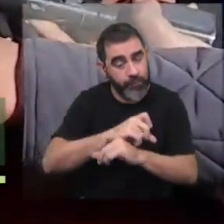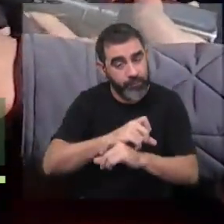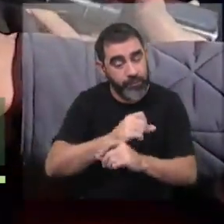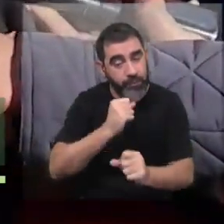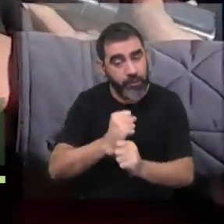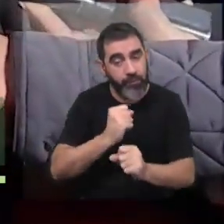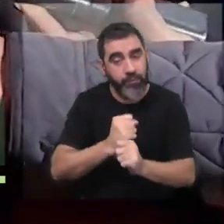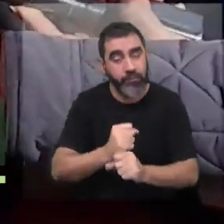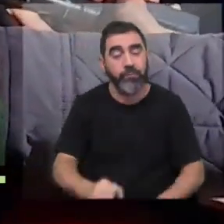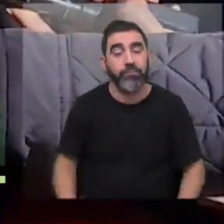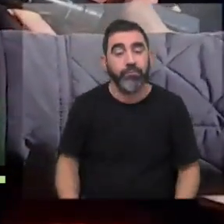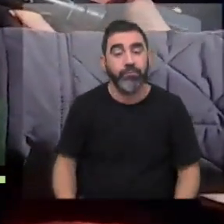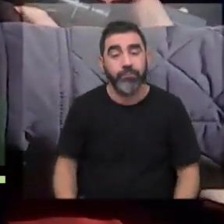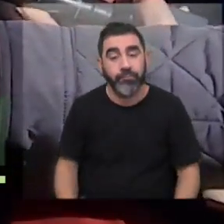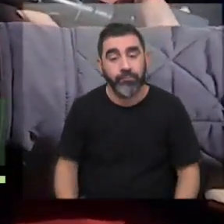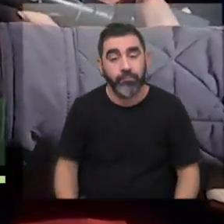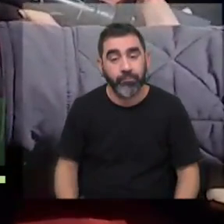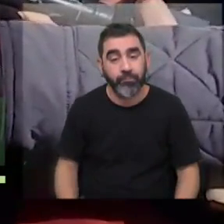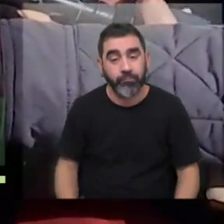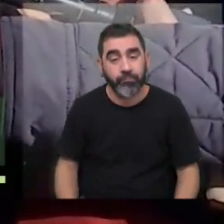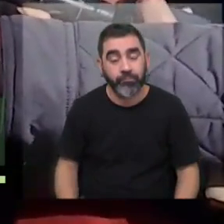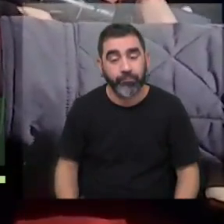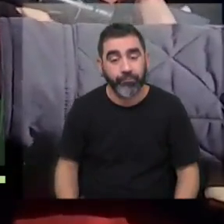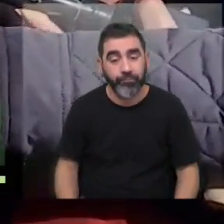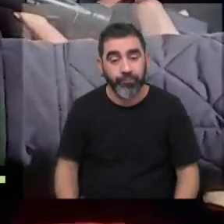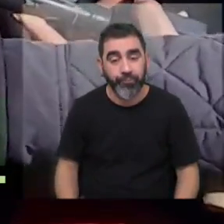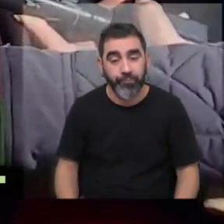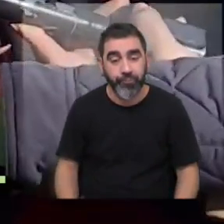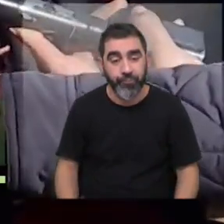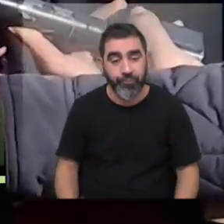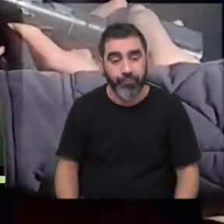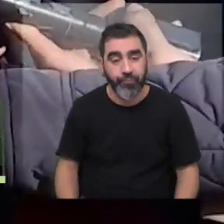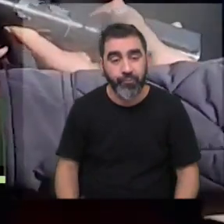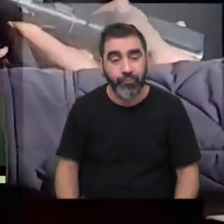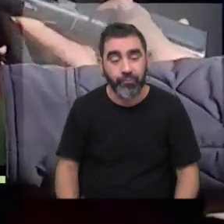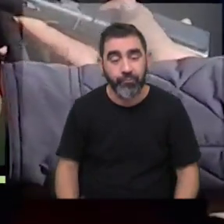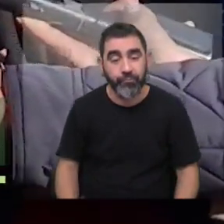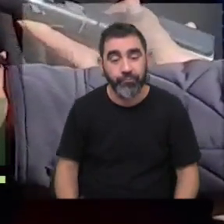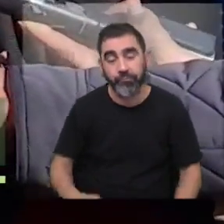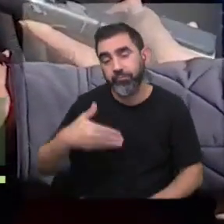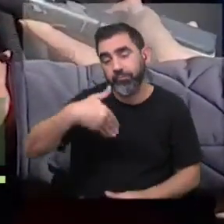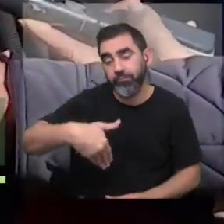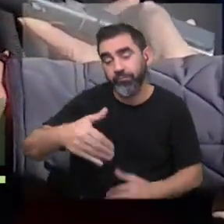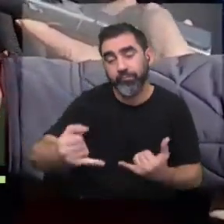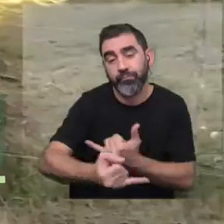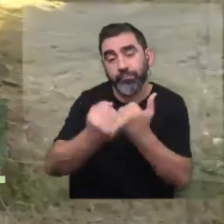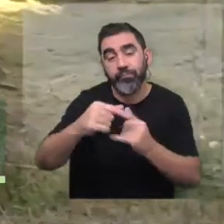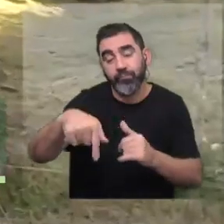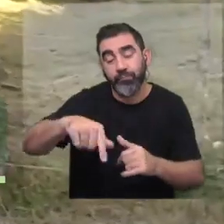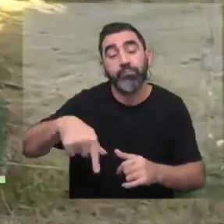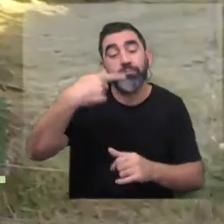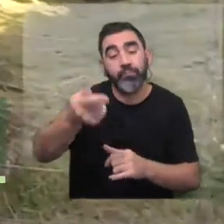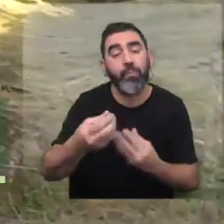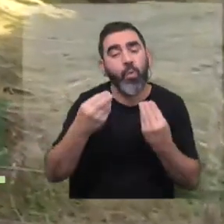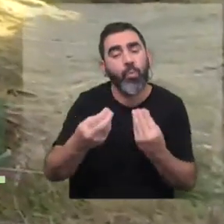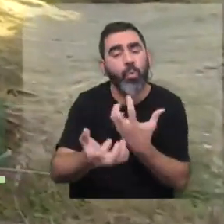trabajo y bueno De acuerdo a la evolución este es cómo se va a proceder en el correr del día y en el día de mañana Cuál es el